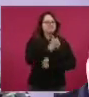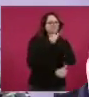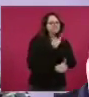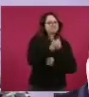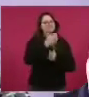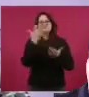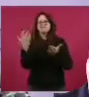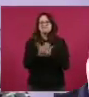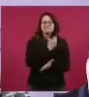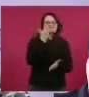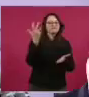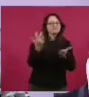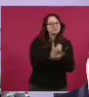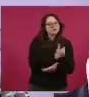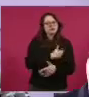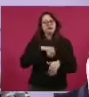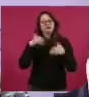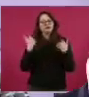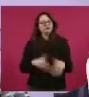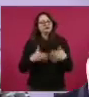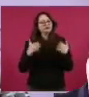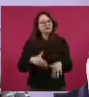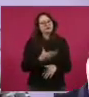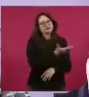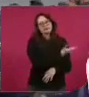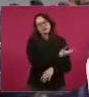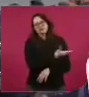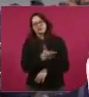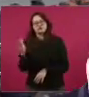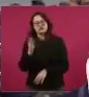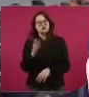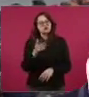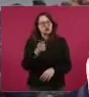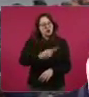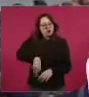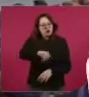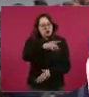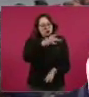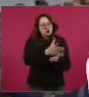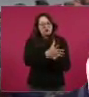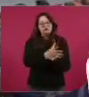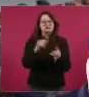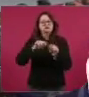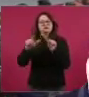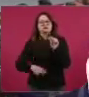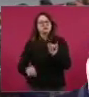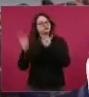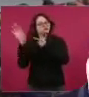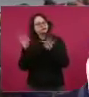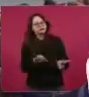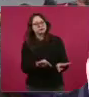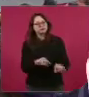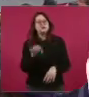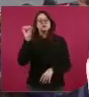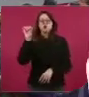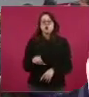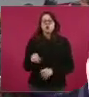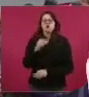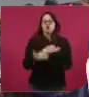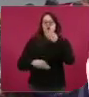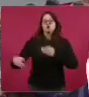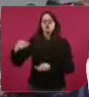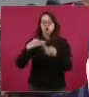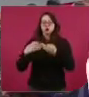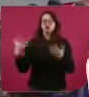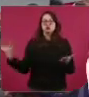grandes actuaciones, que los convierte en ejemplo para toda la sociedad mexicana. Este día todos ganamos. Es un evento